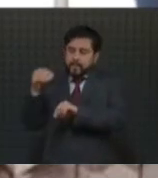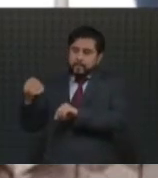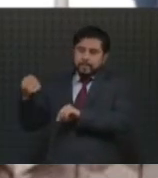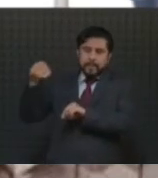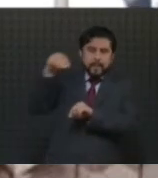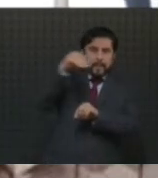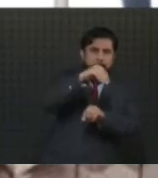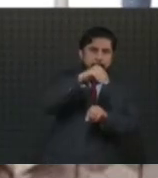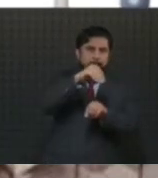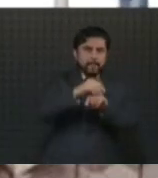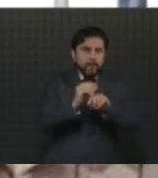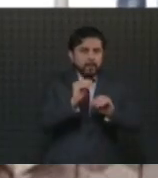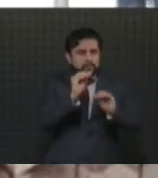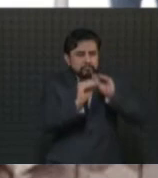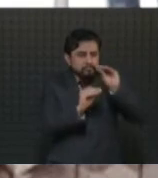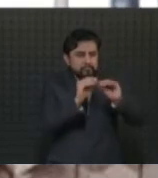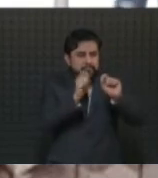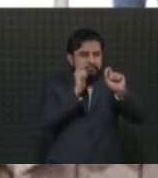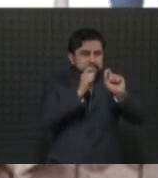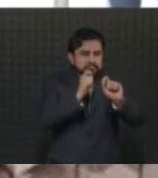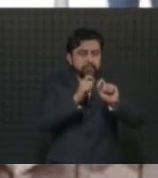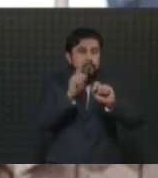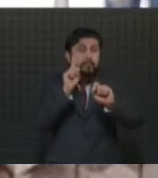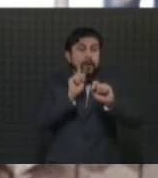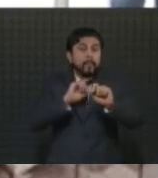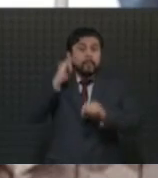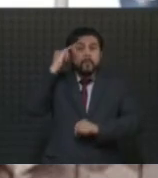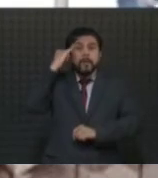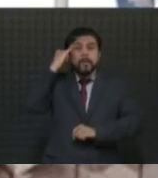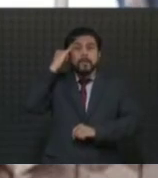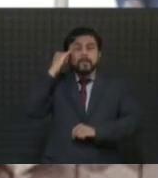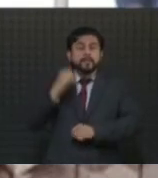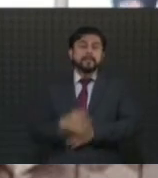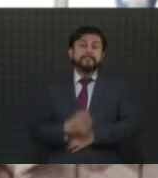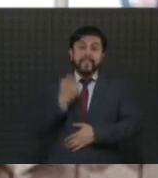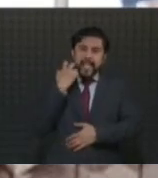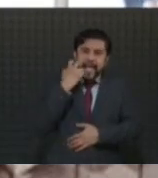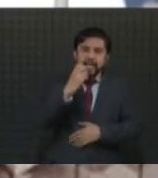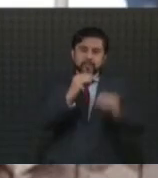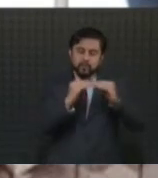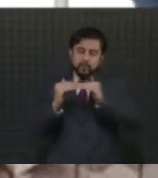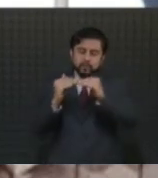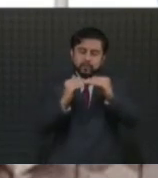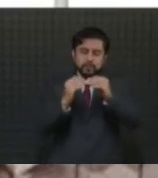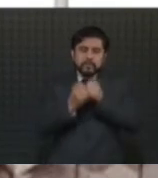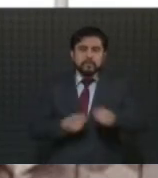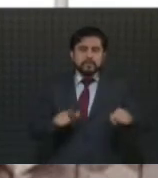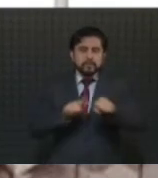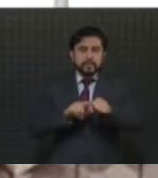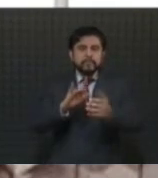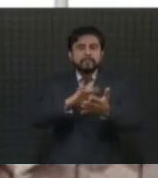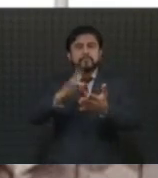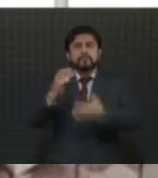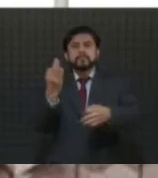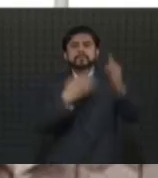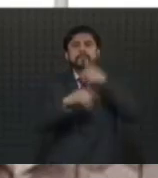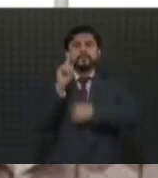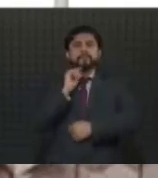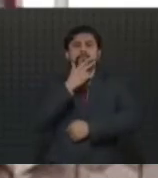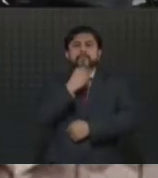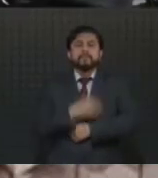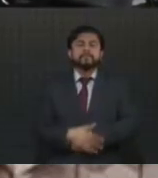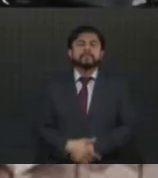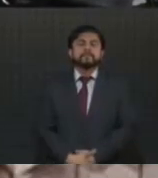historia, pero particularmente a la mujer indígena. Eso también es justicia social. Muchas gracias a todos y a todas.